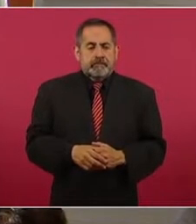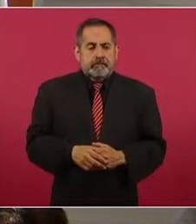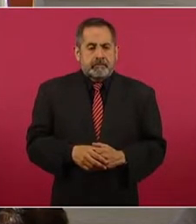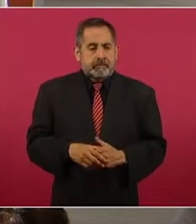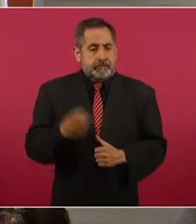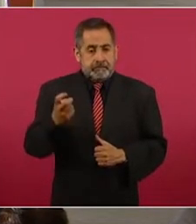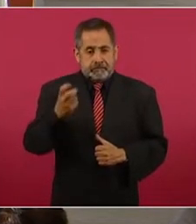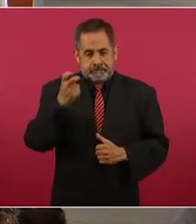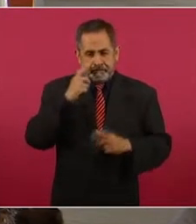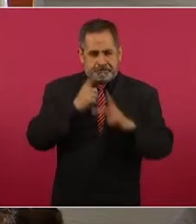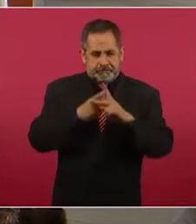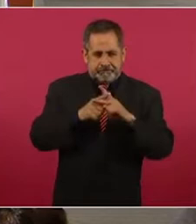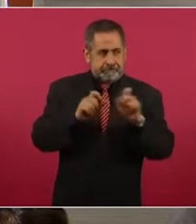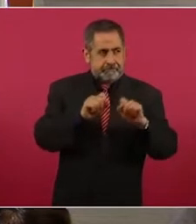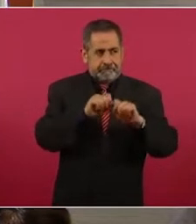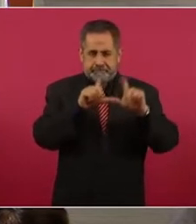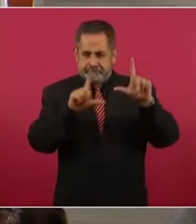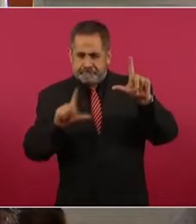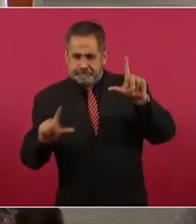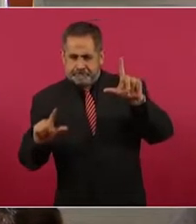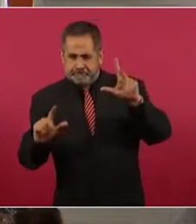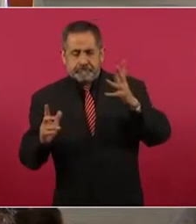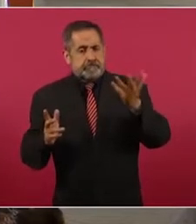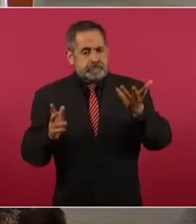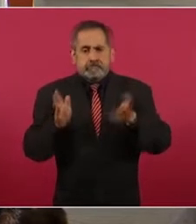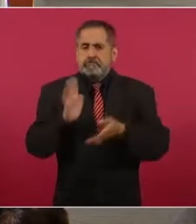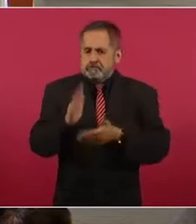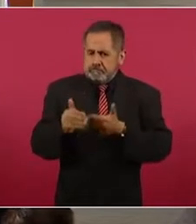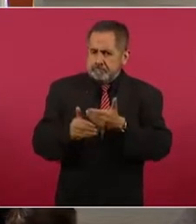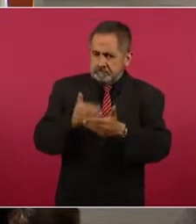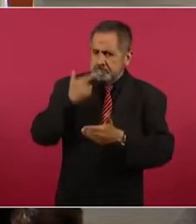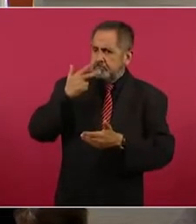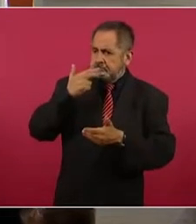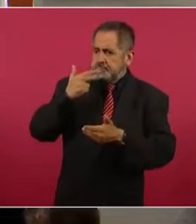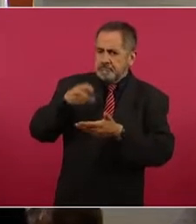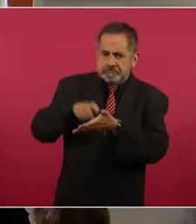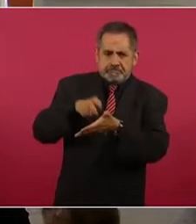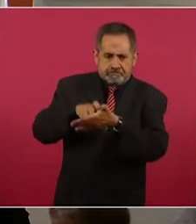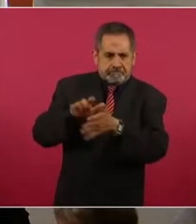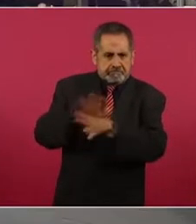Entonces, esta es la situación. Estamos avanzando